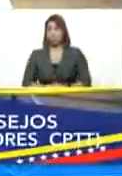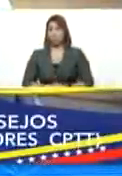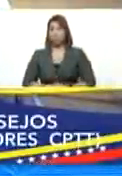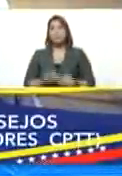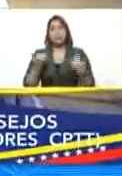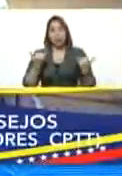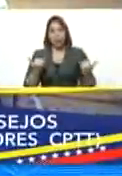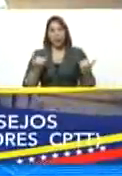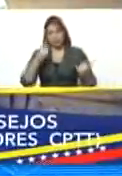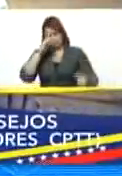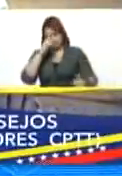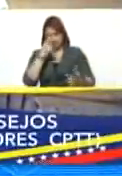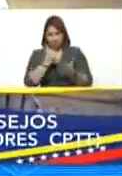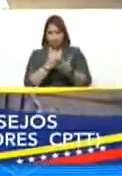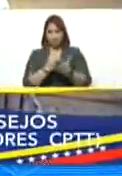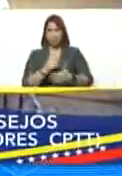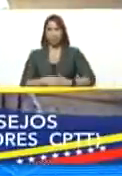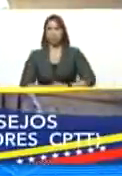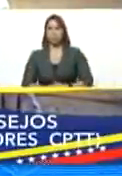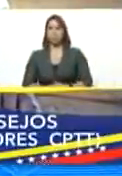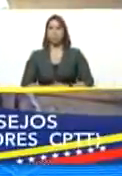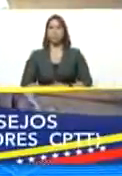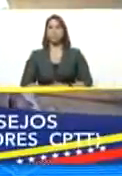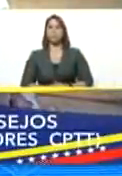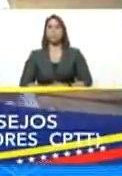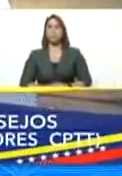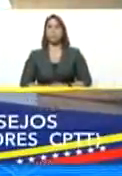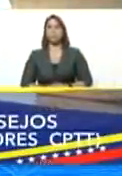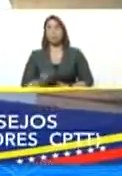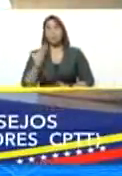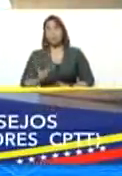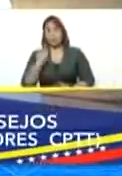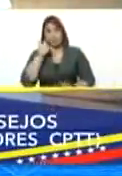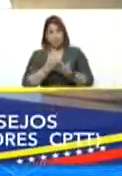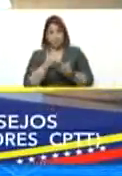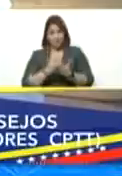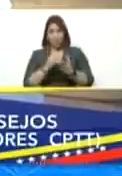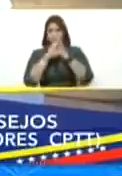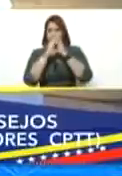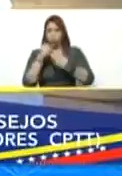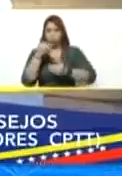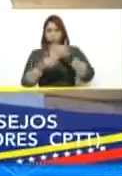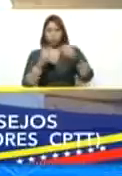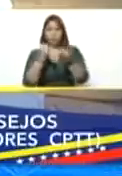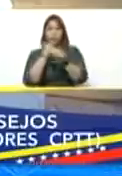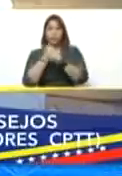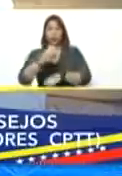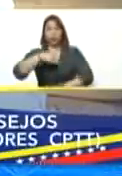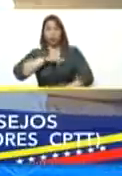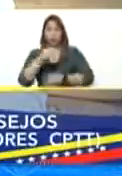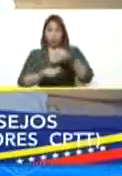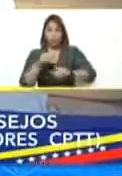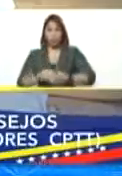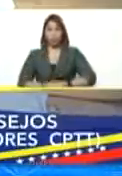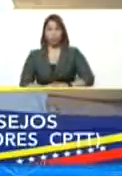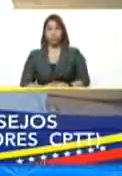Ahora, fíjense ustedes, es muy importante todo este trabajo que estamos haciendo.